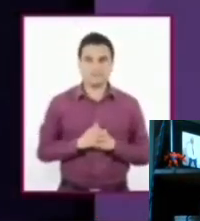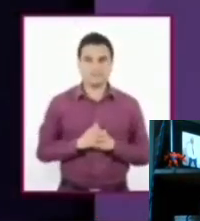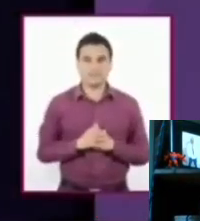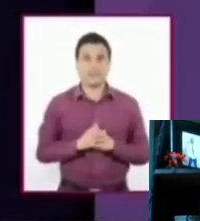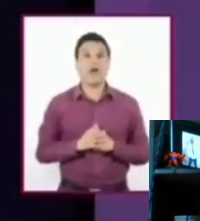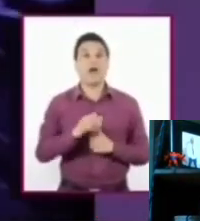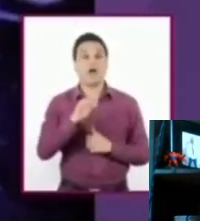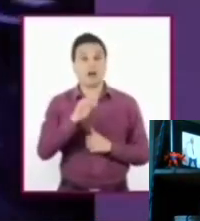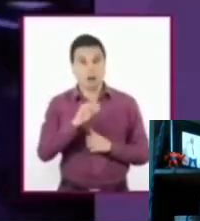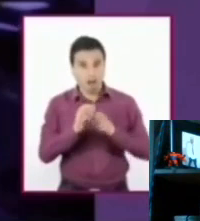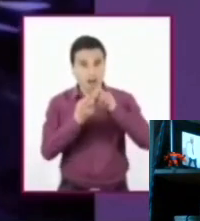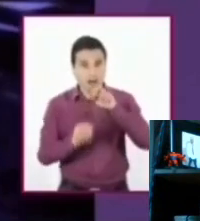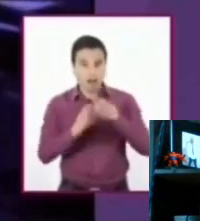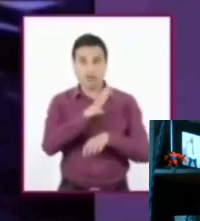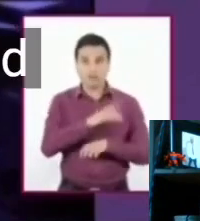bah